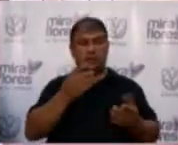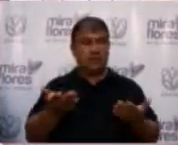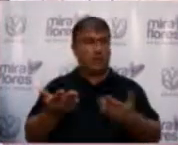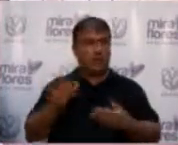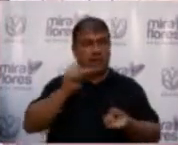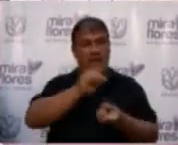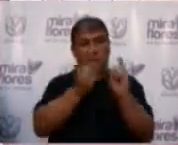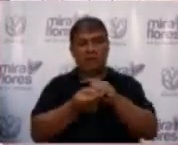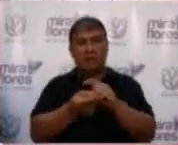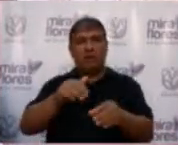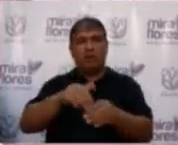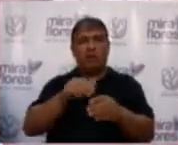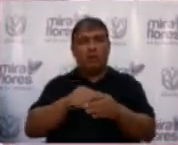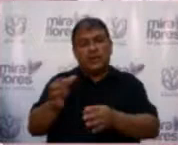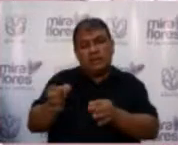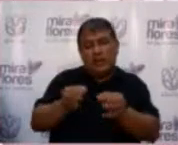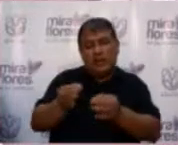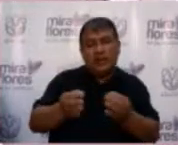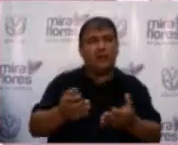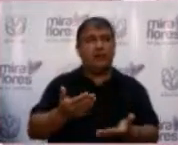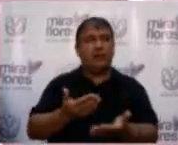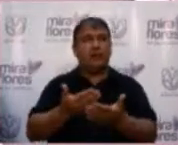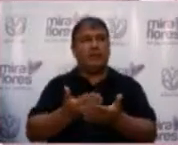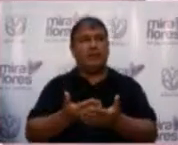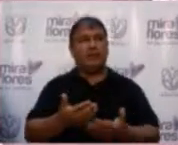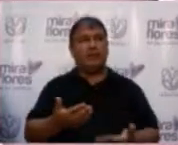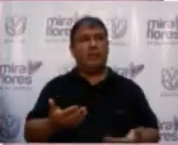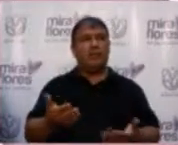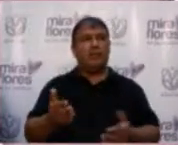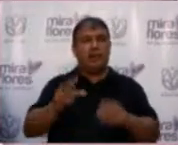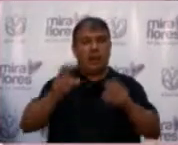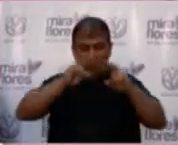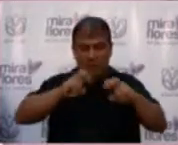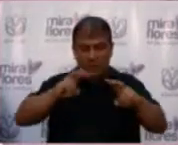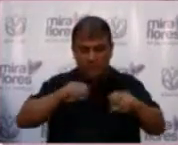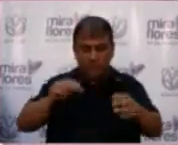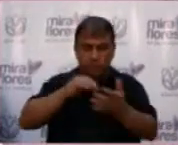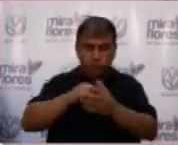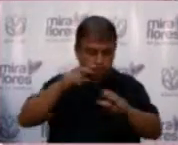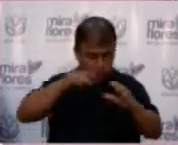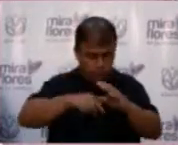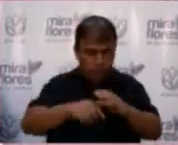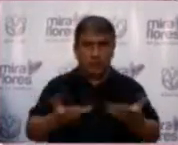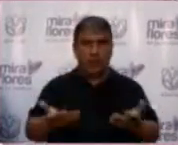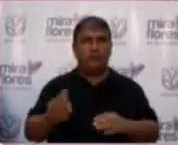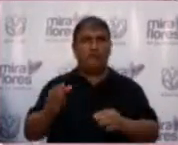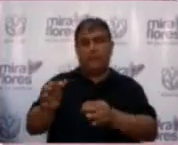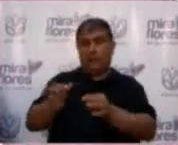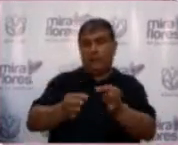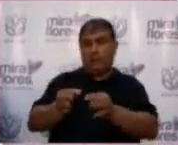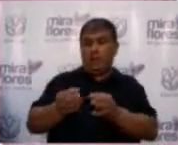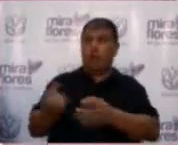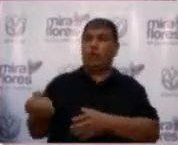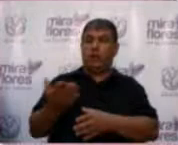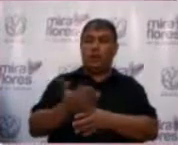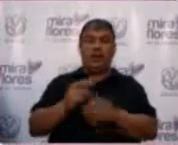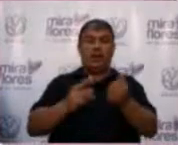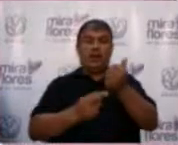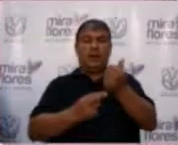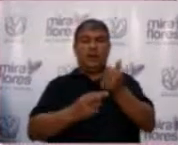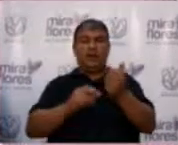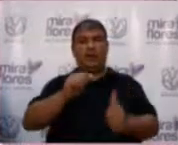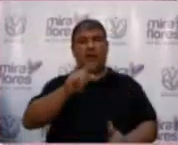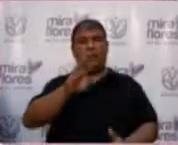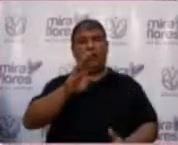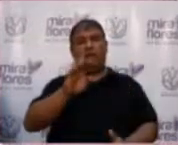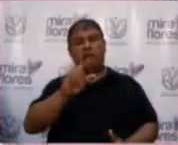con su dictamen? Por favor, si puede aclarar esa situación. Bueno, analizando un poco más el asunto y de acuerdo a lo que ha explicado el regidor